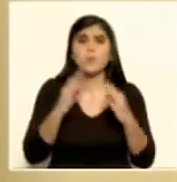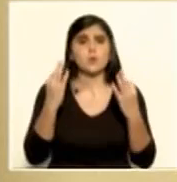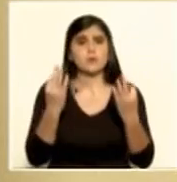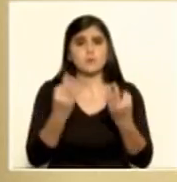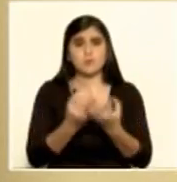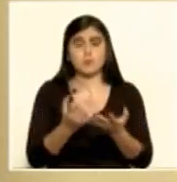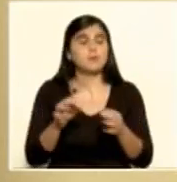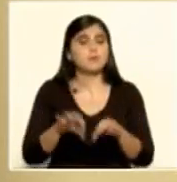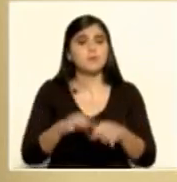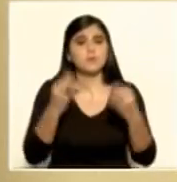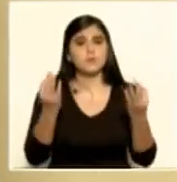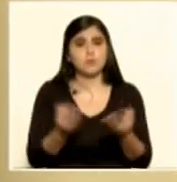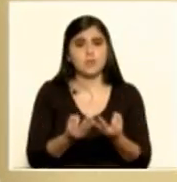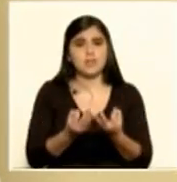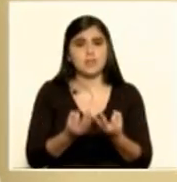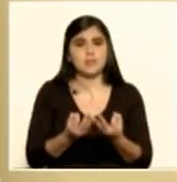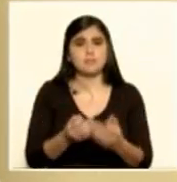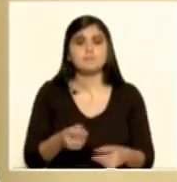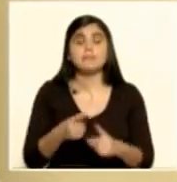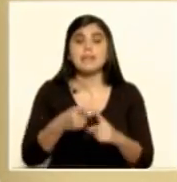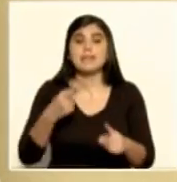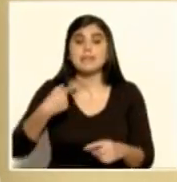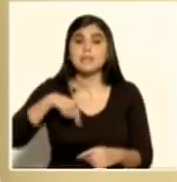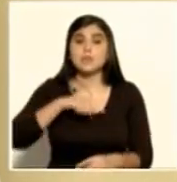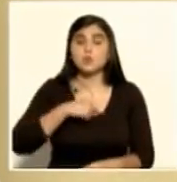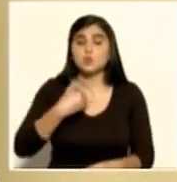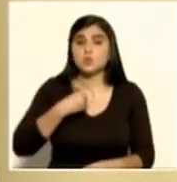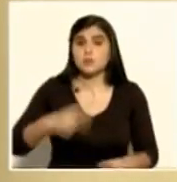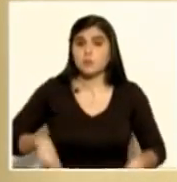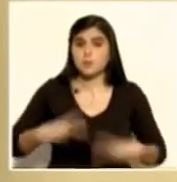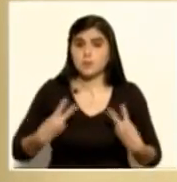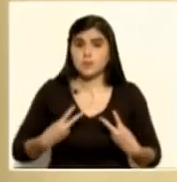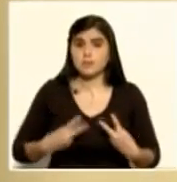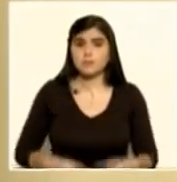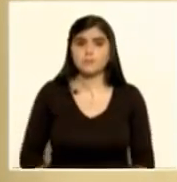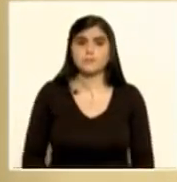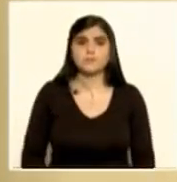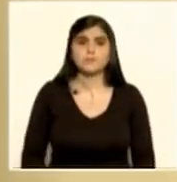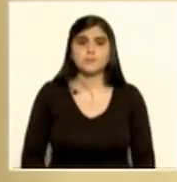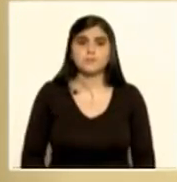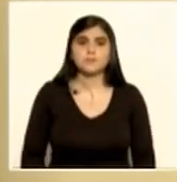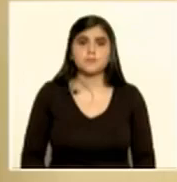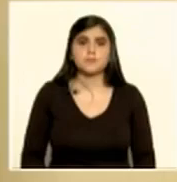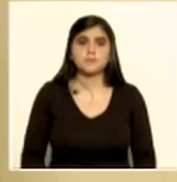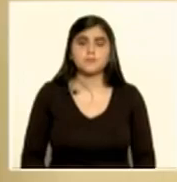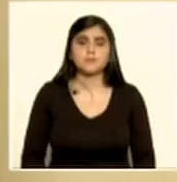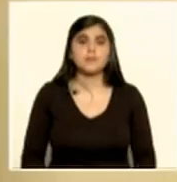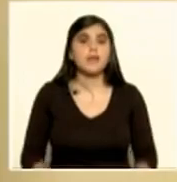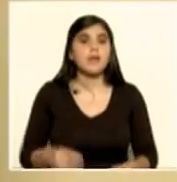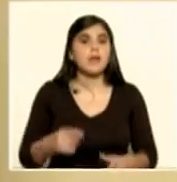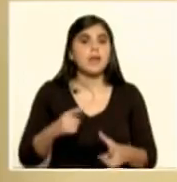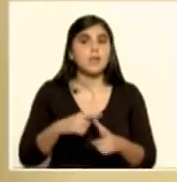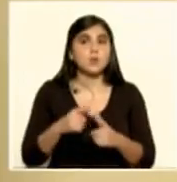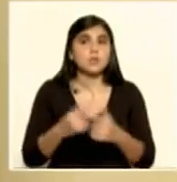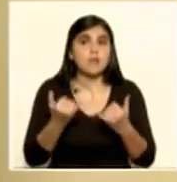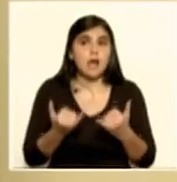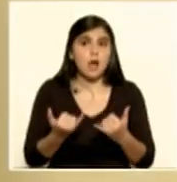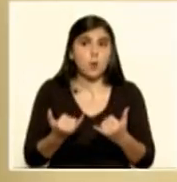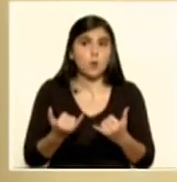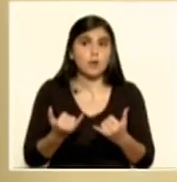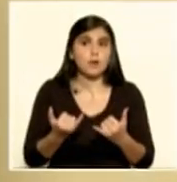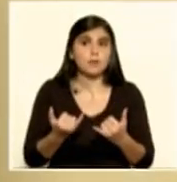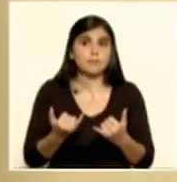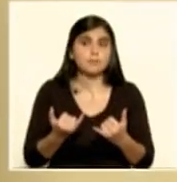ha encomendado desde que tenemos vida. Así que eso es, y ahora ya le daría paso justamente a